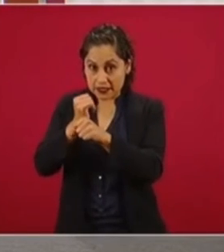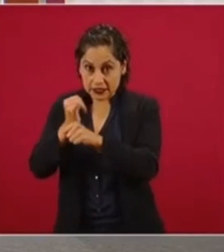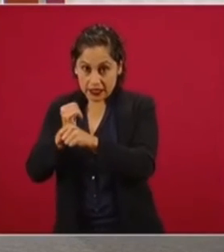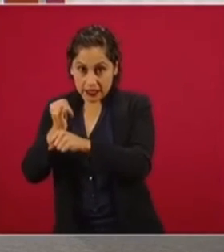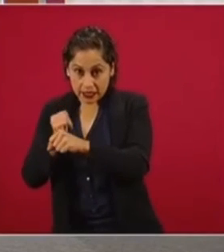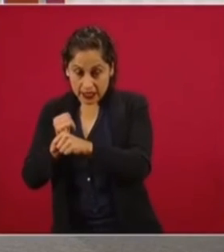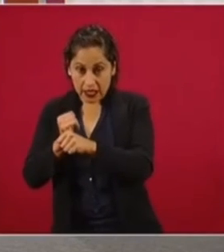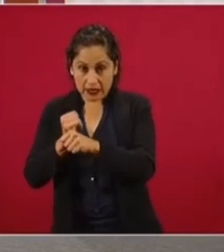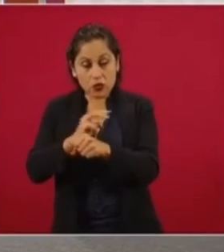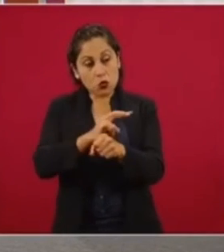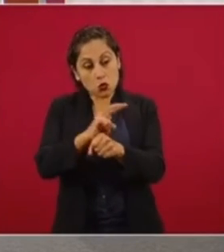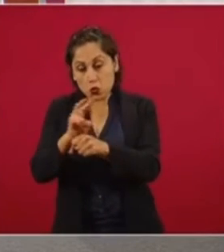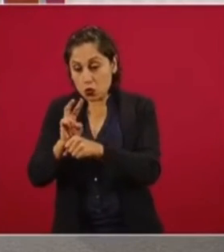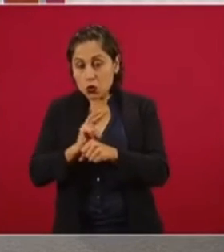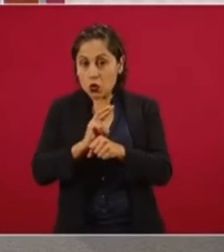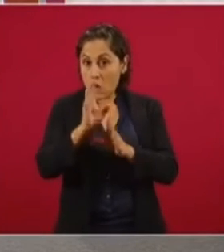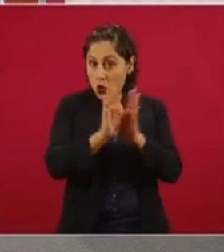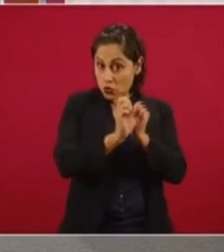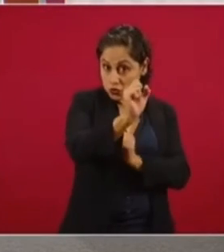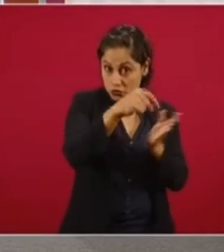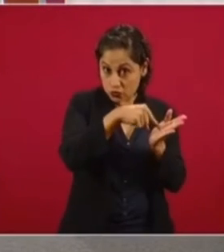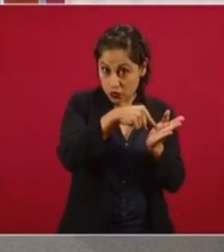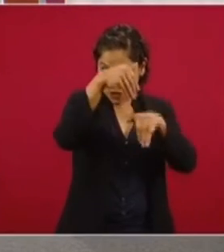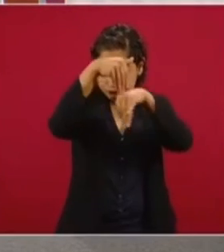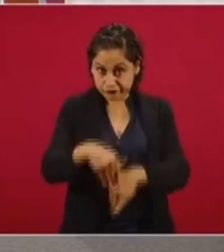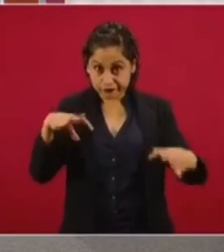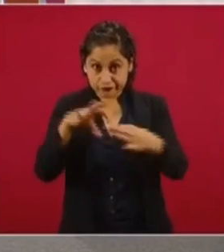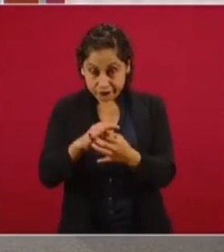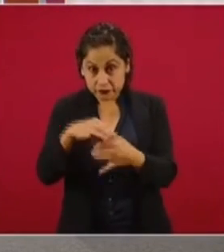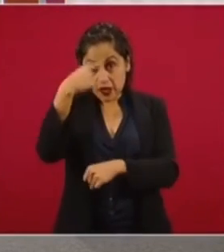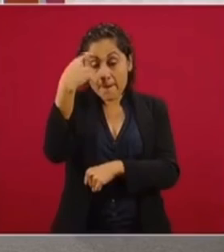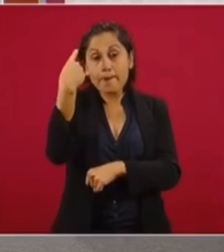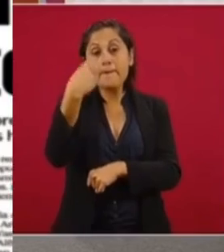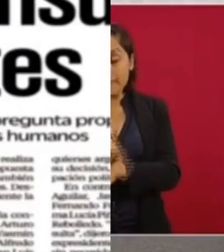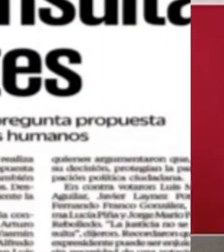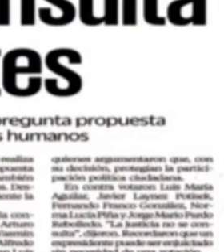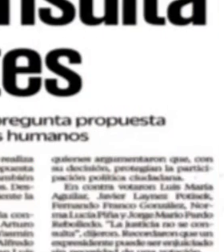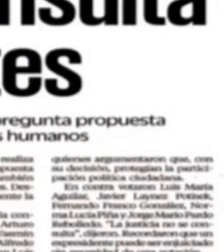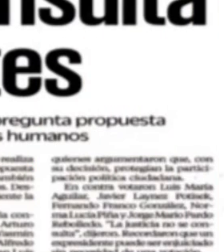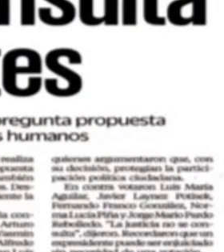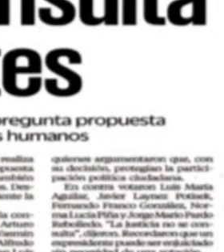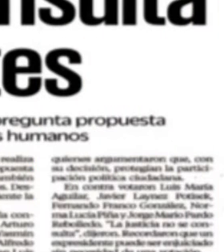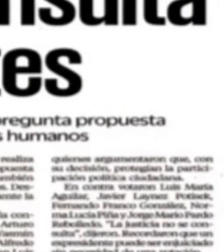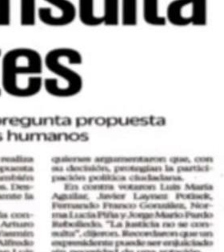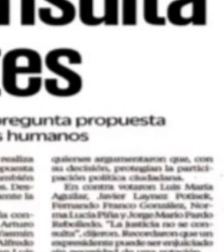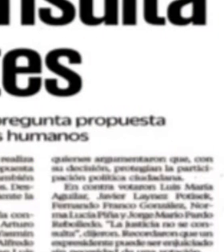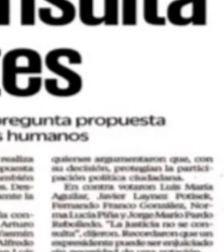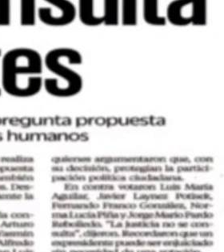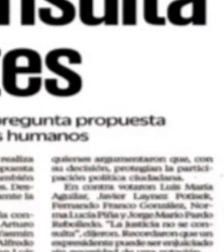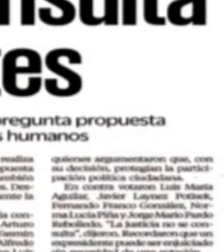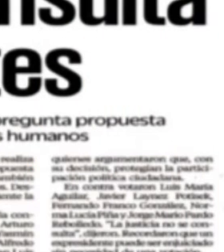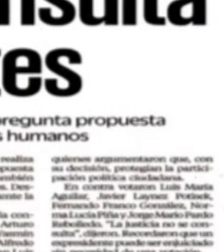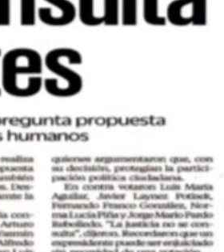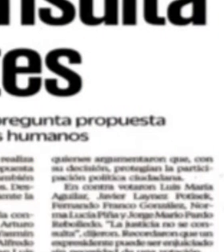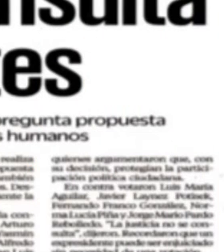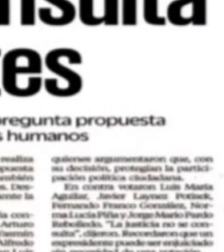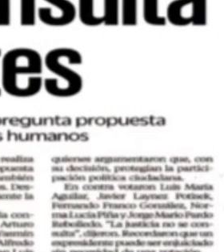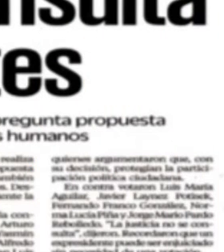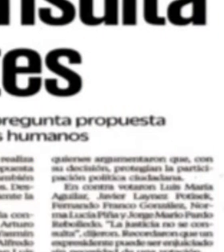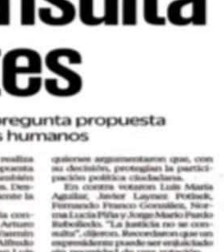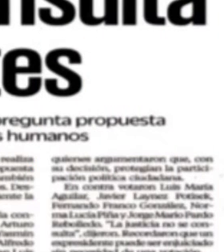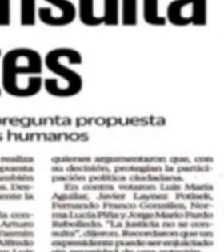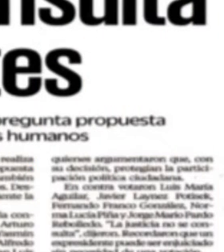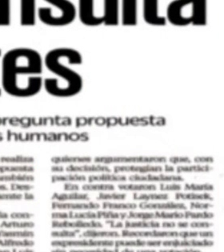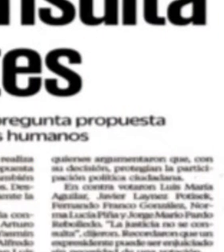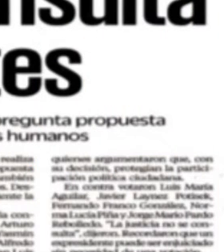pertinentes con apego al marco constitucional y legal para emprender un proceso de esclarecimiento de las decisiones políticas tomadas en los años pasados por los actores políticos